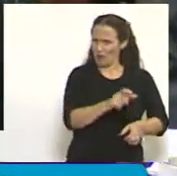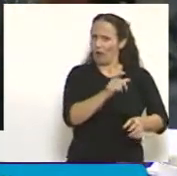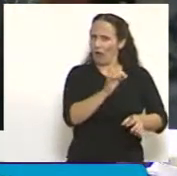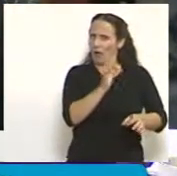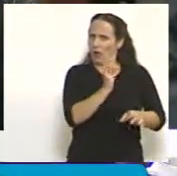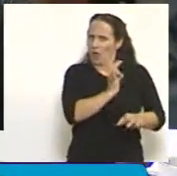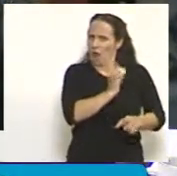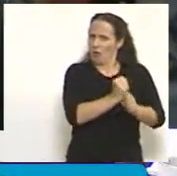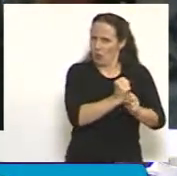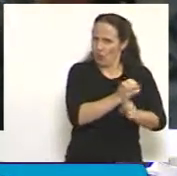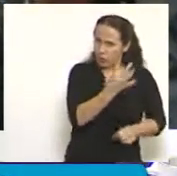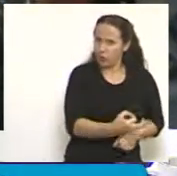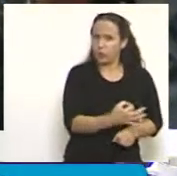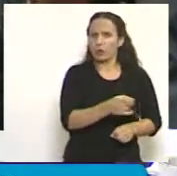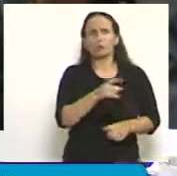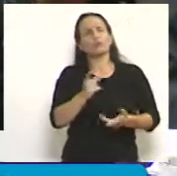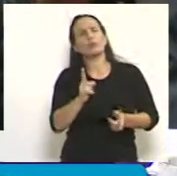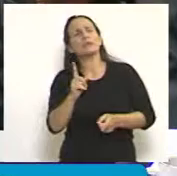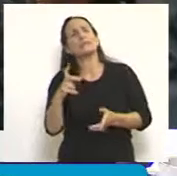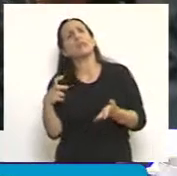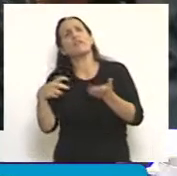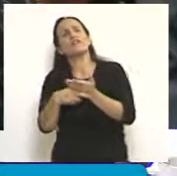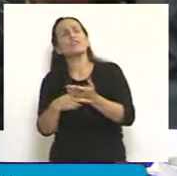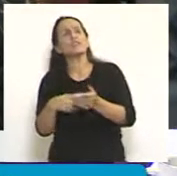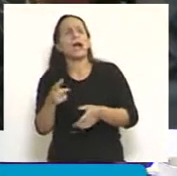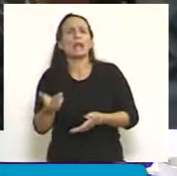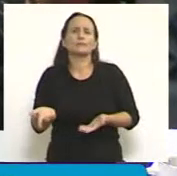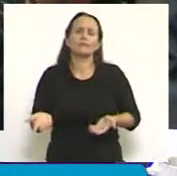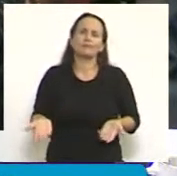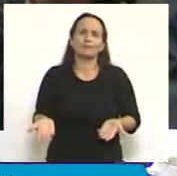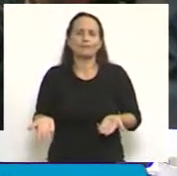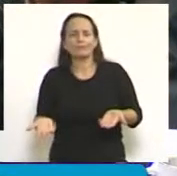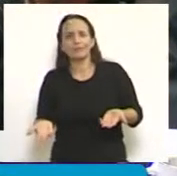juicio político. Y